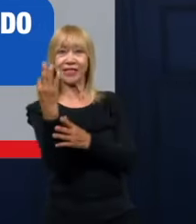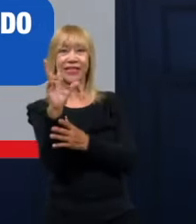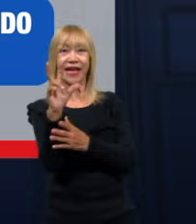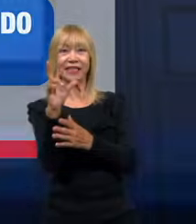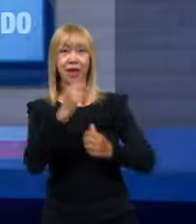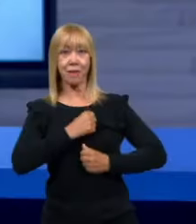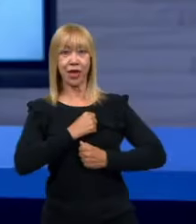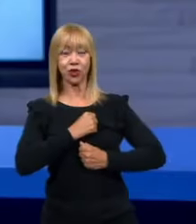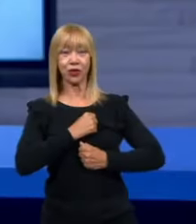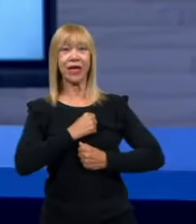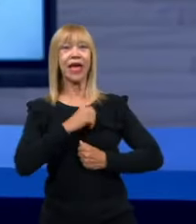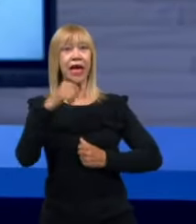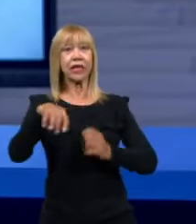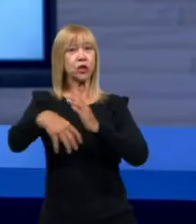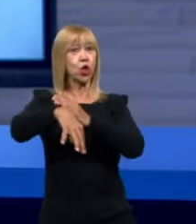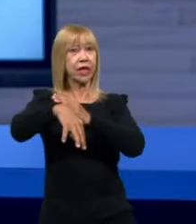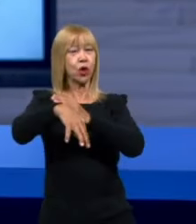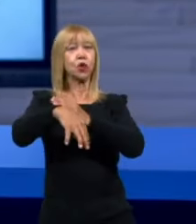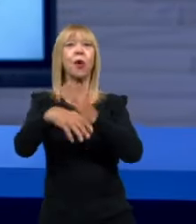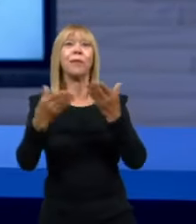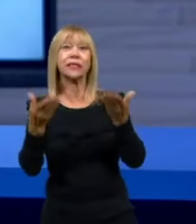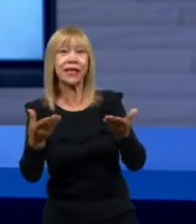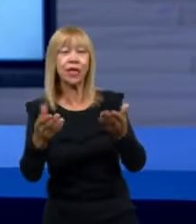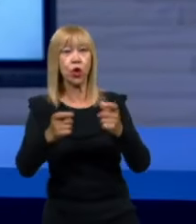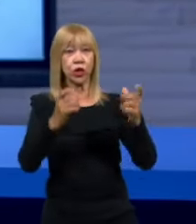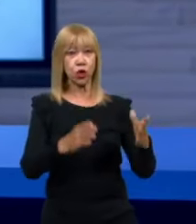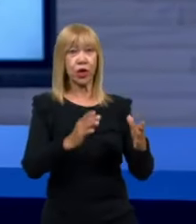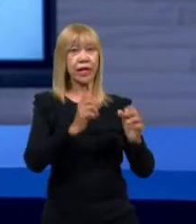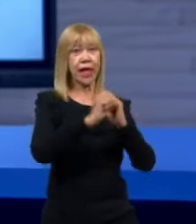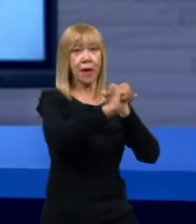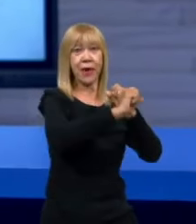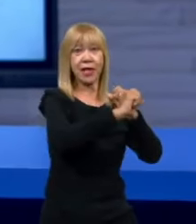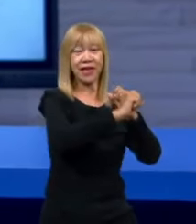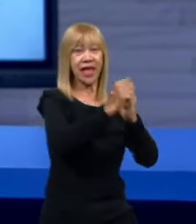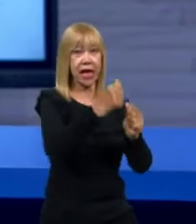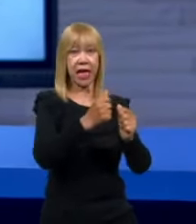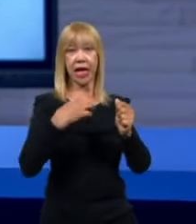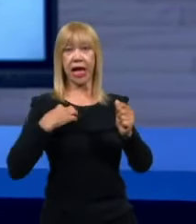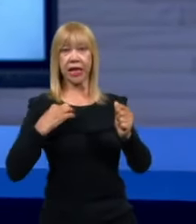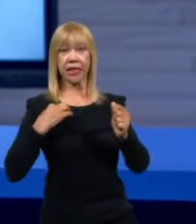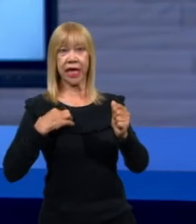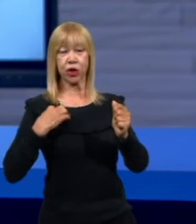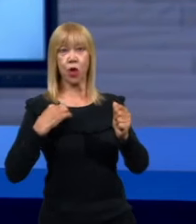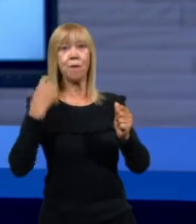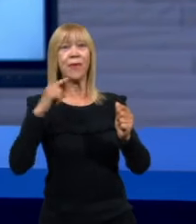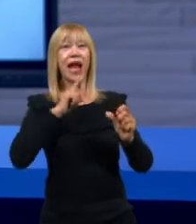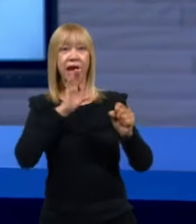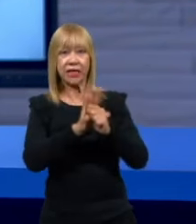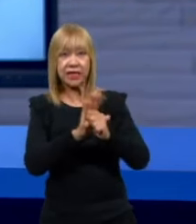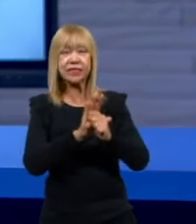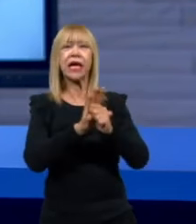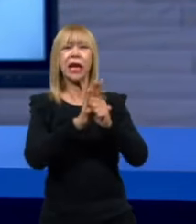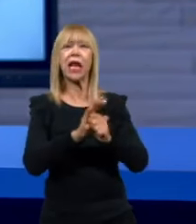de mayo. En este sorteo estuvieron presentes los directores de campaña de cada candidato para garantizar